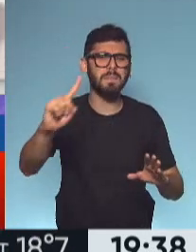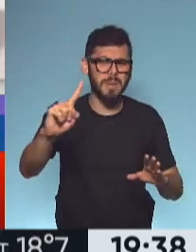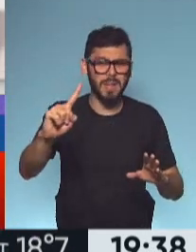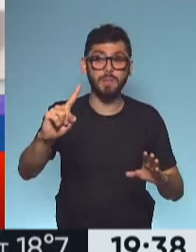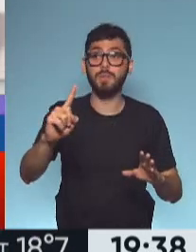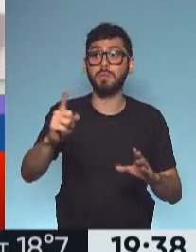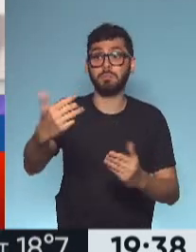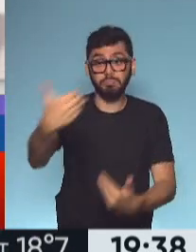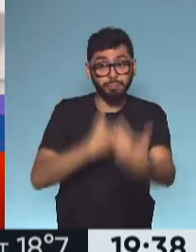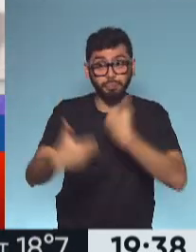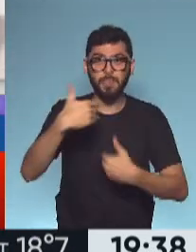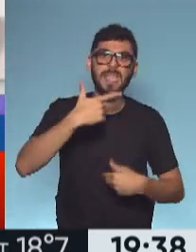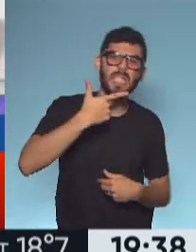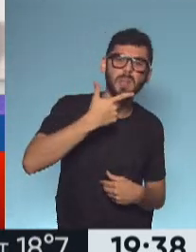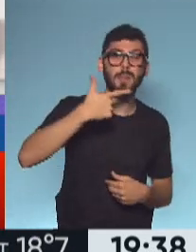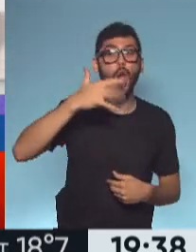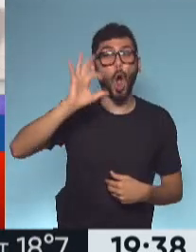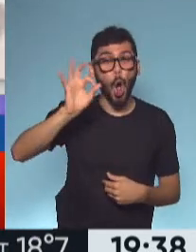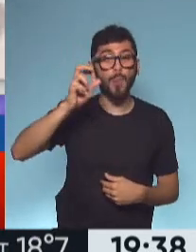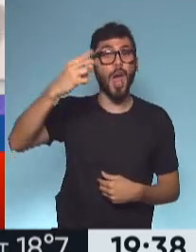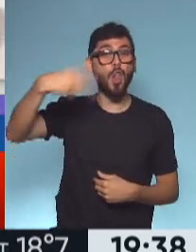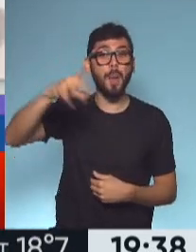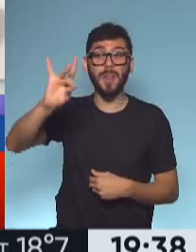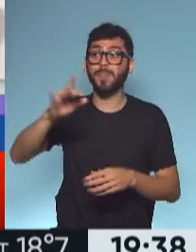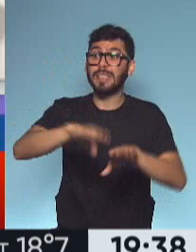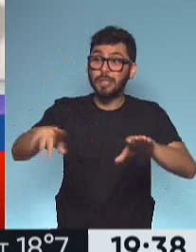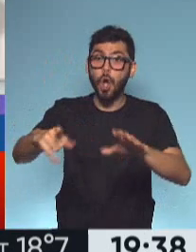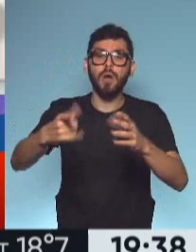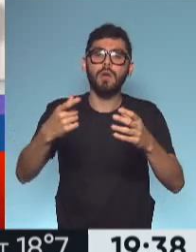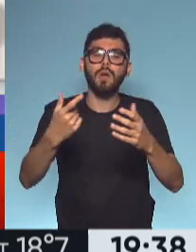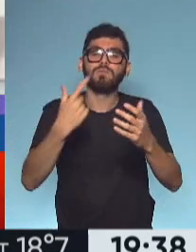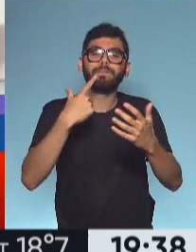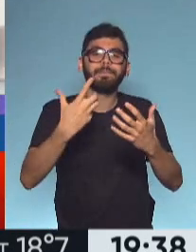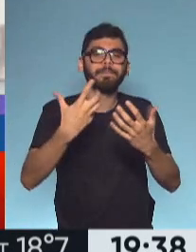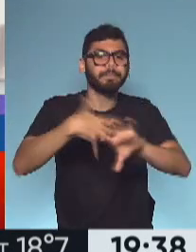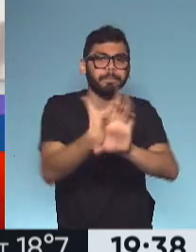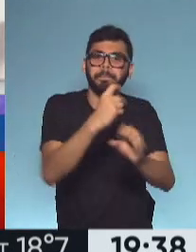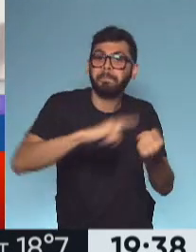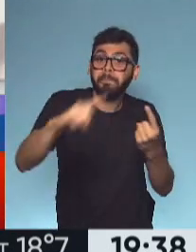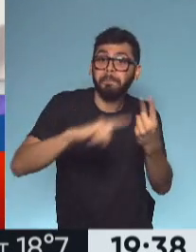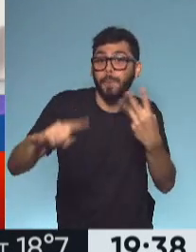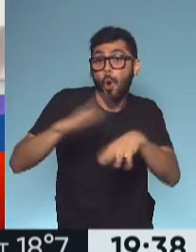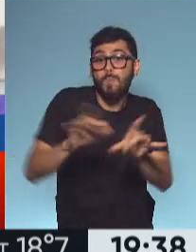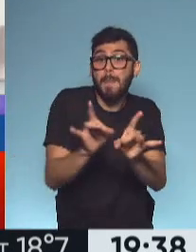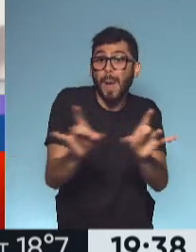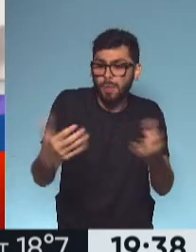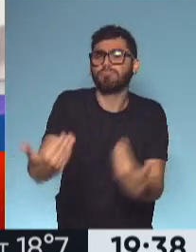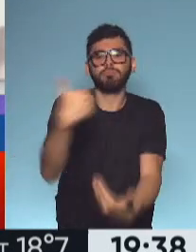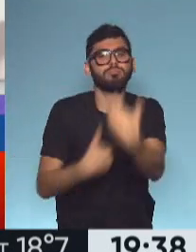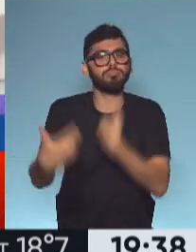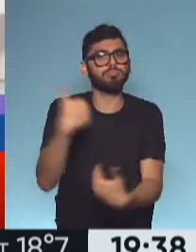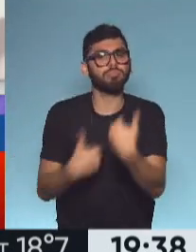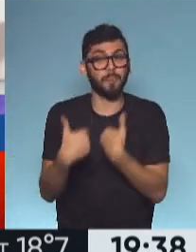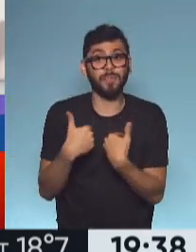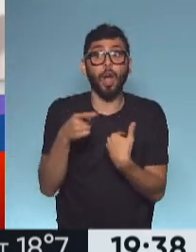durante septiembre, octubre, noviembre y diciembre. Todas estas alternativas son parte de lo que estamos discutiendo en el marco del Consejo Federal de